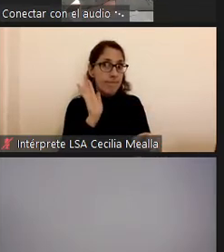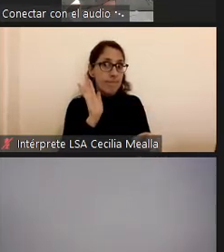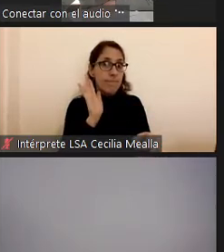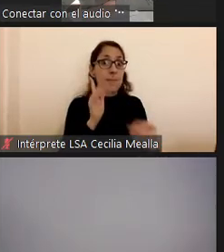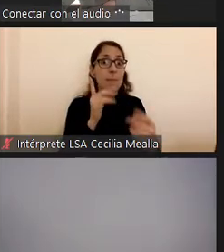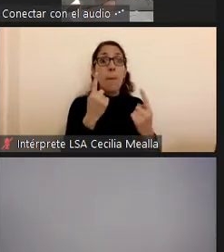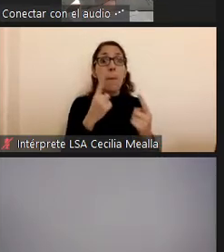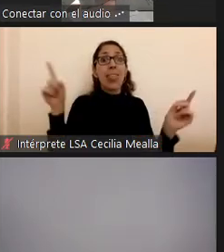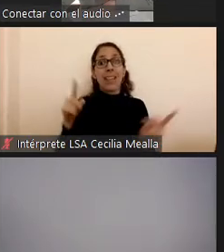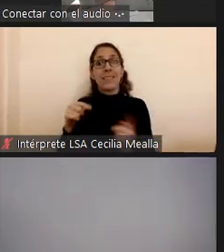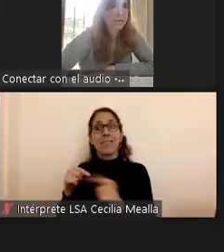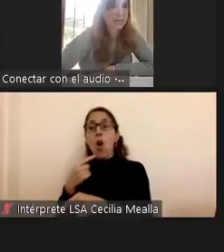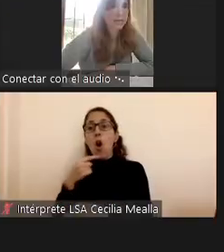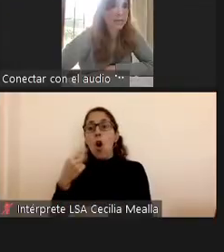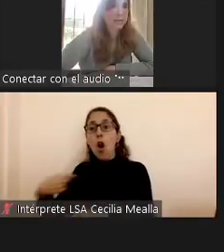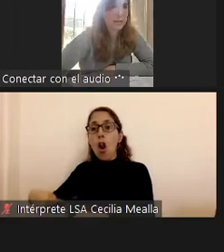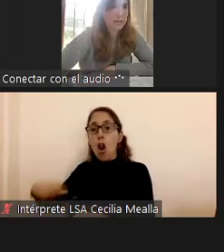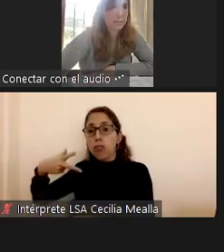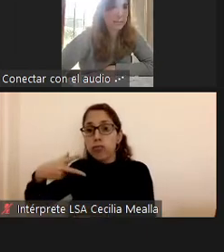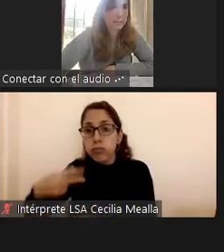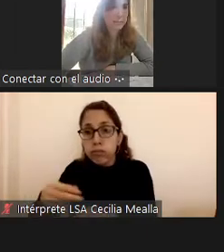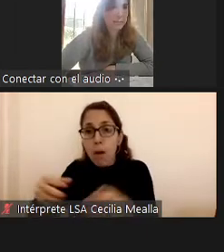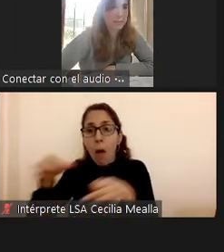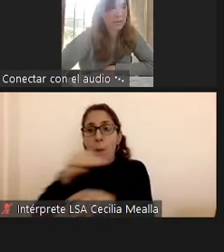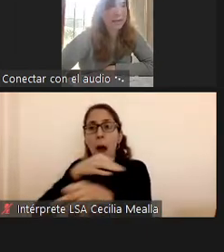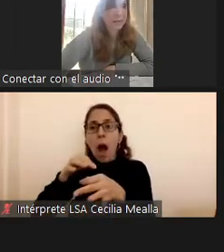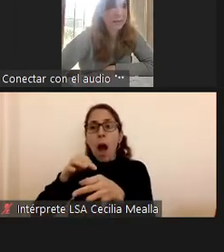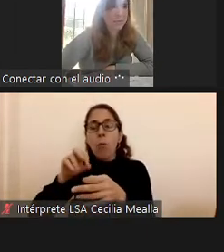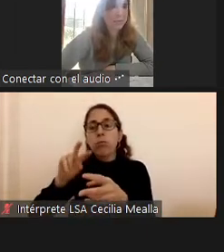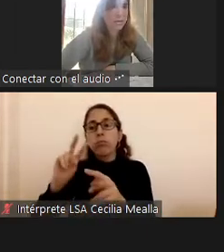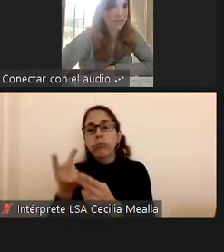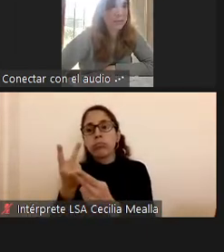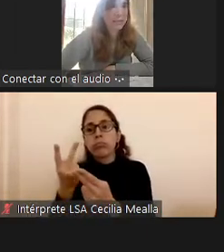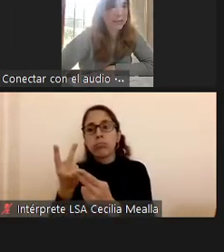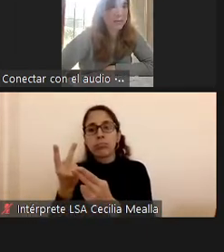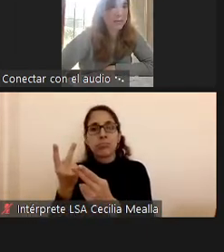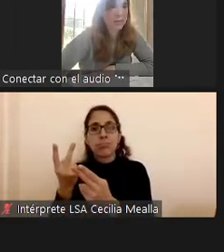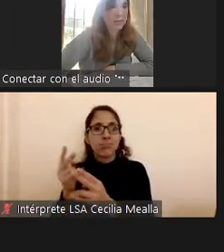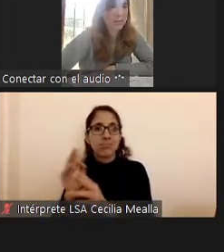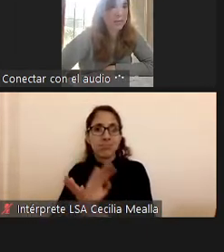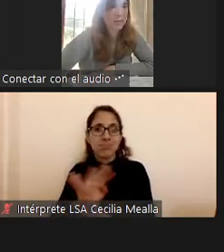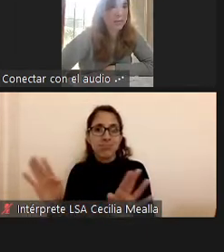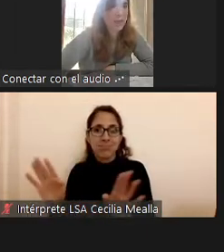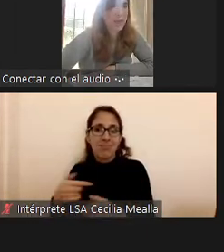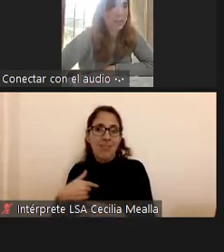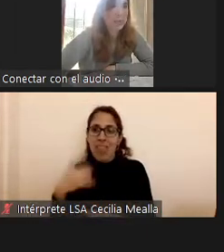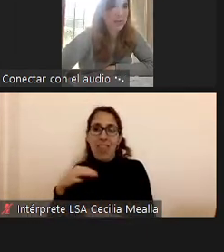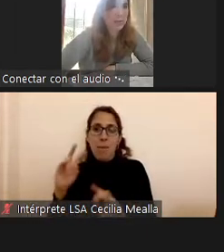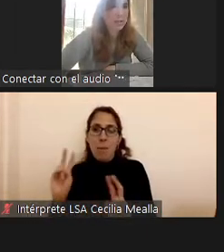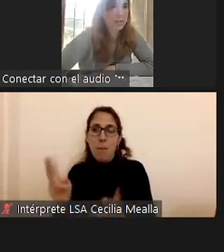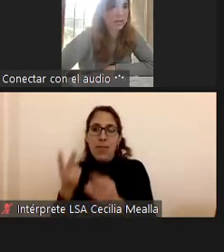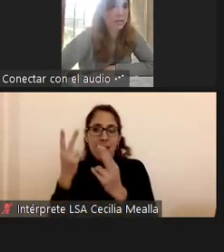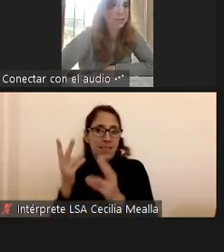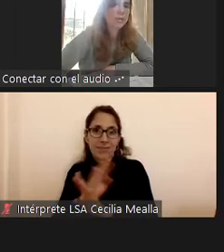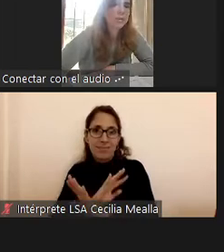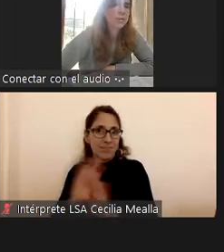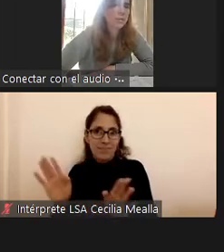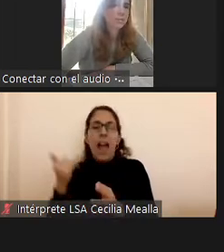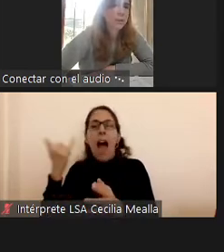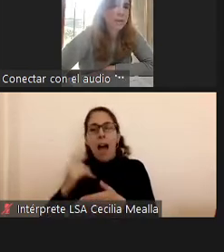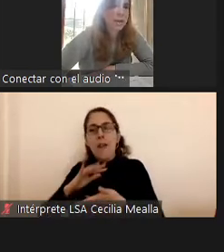una coloración, las bacterias están muertas. O sea, las tenemos que matar, ¿no es cierto?, con la metodología,